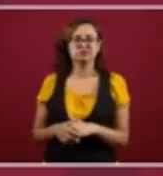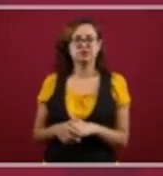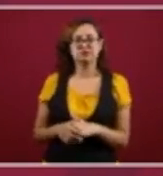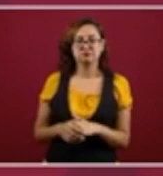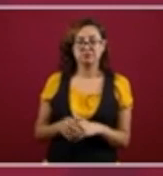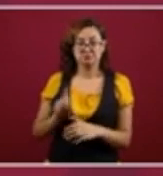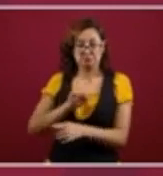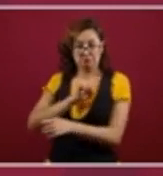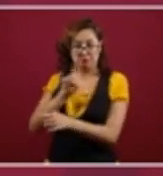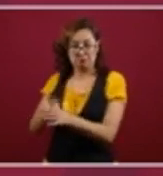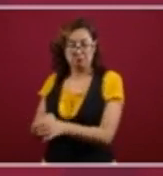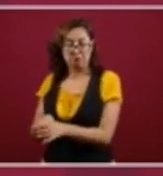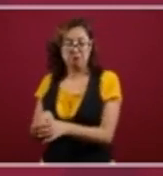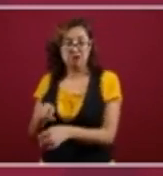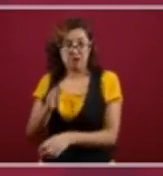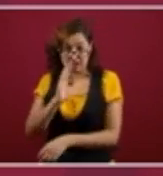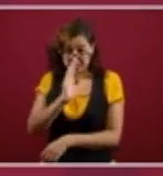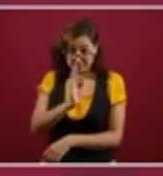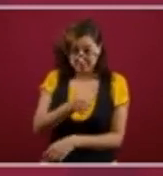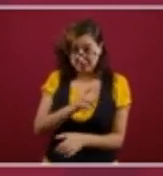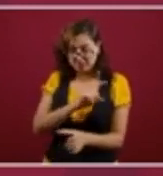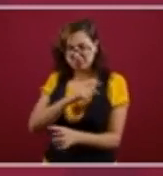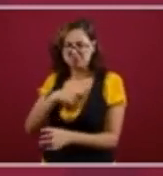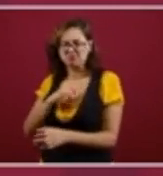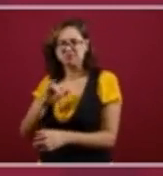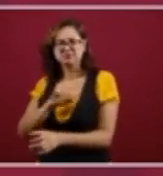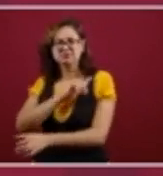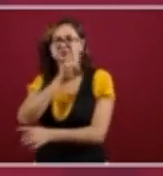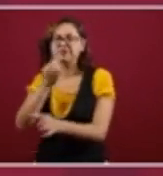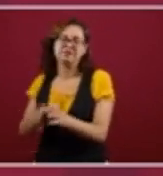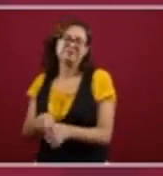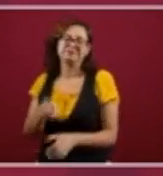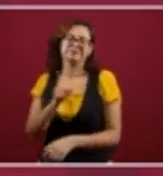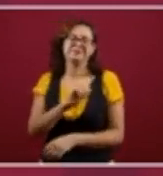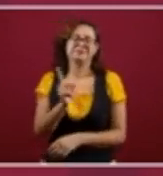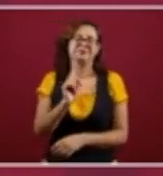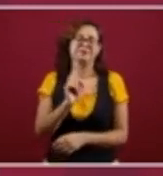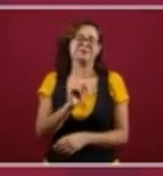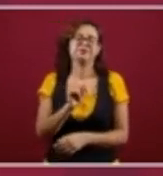sinceramente, siempre lo vieron como